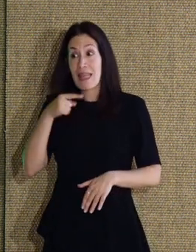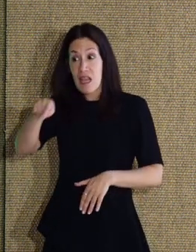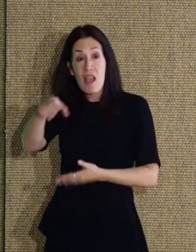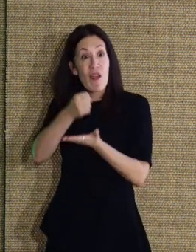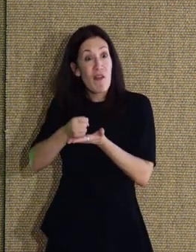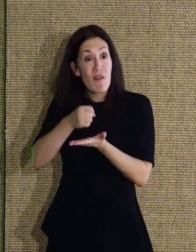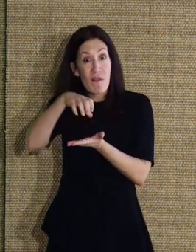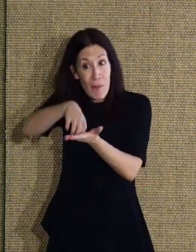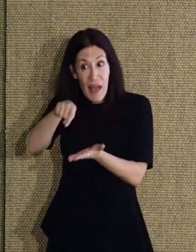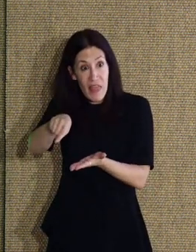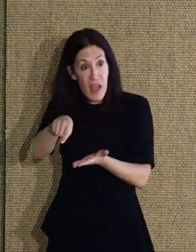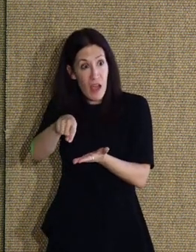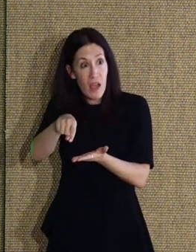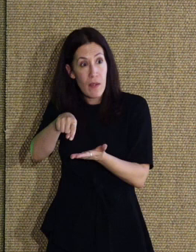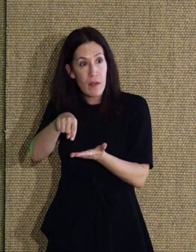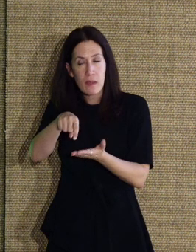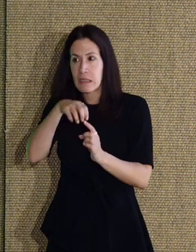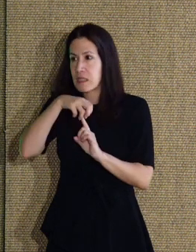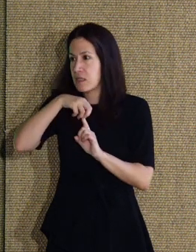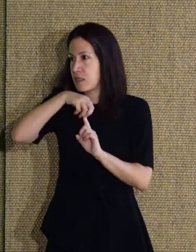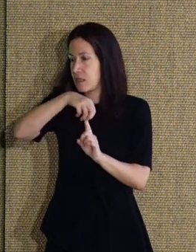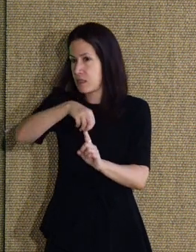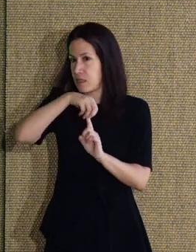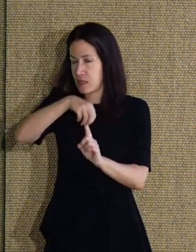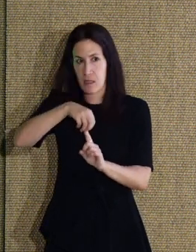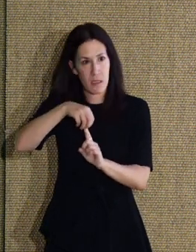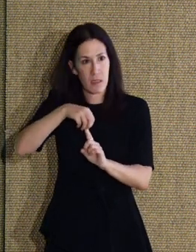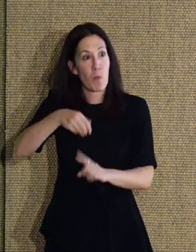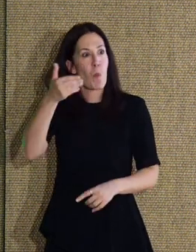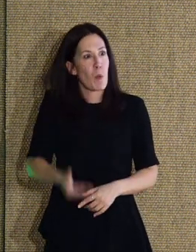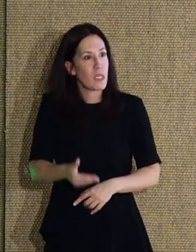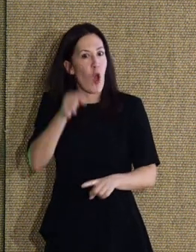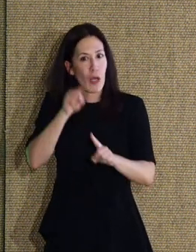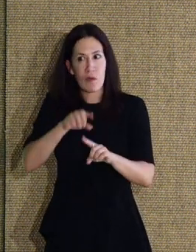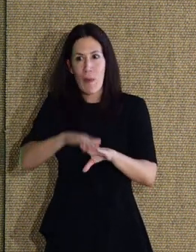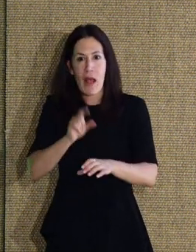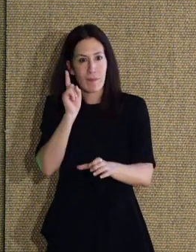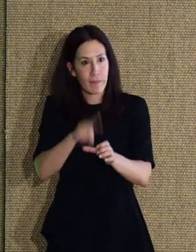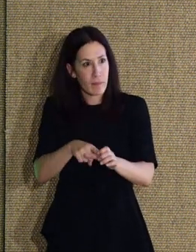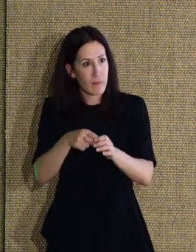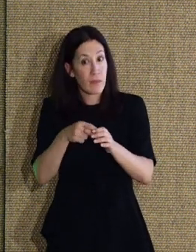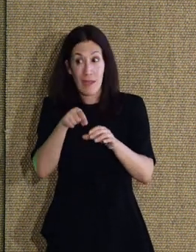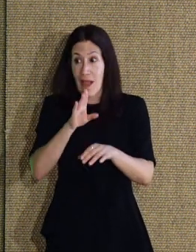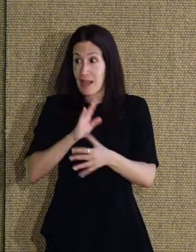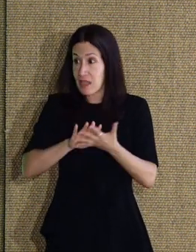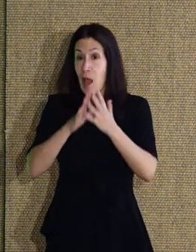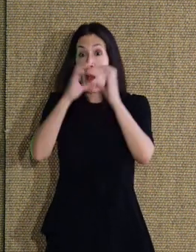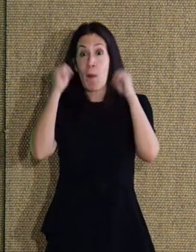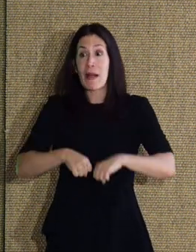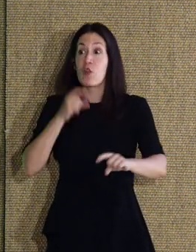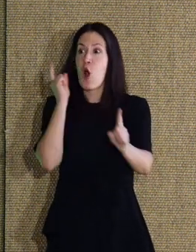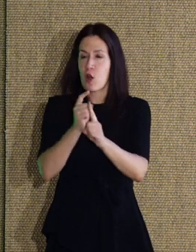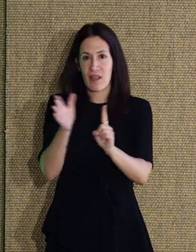farmacia en un punto específico y muy privilegiado para sumarnos a ese pacto contra la violencia de